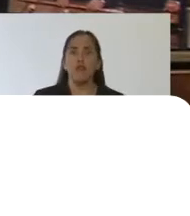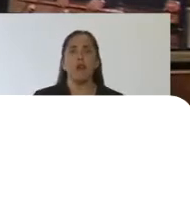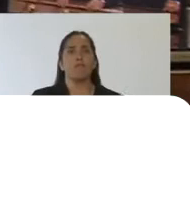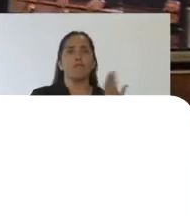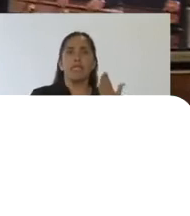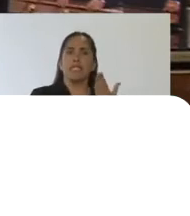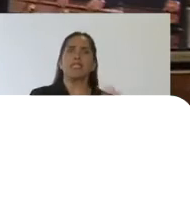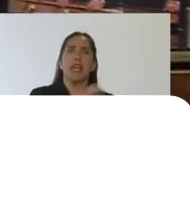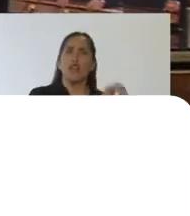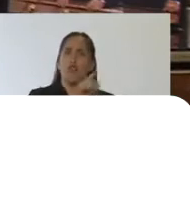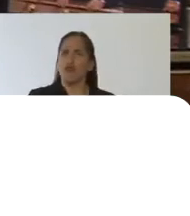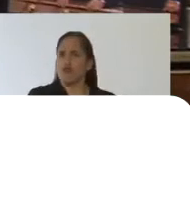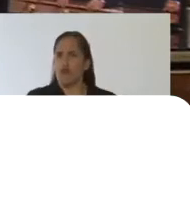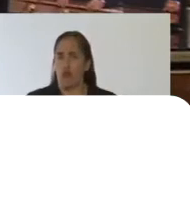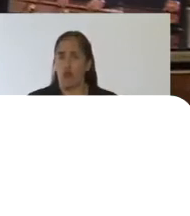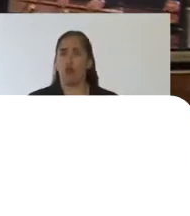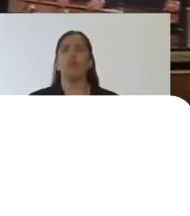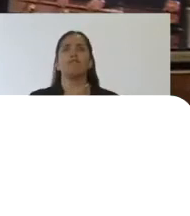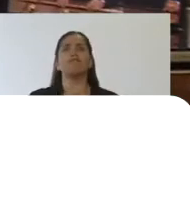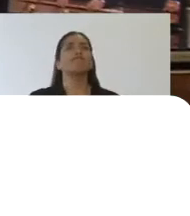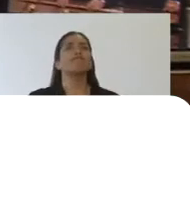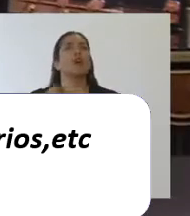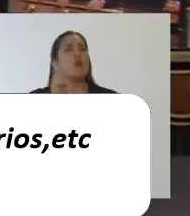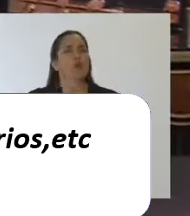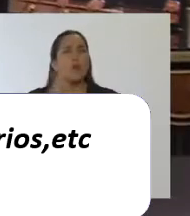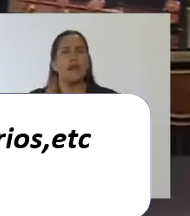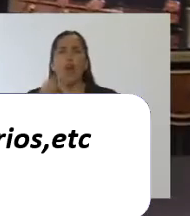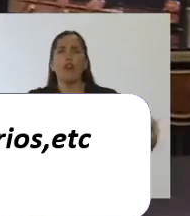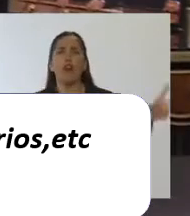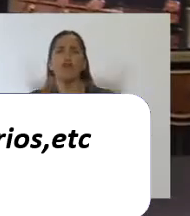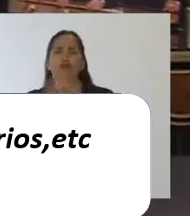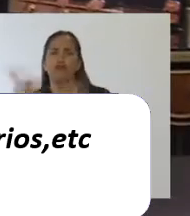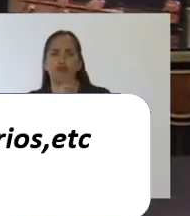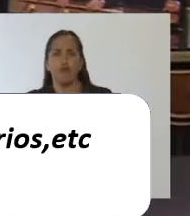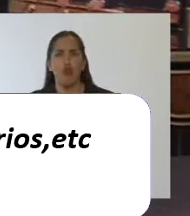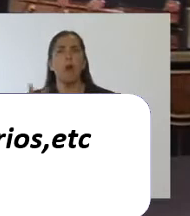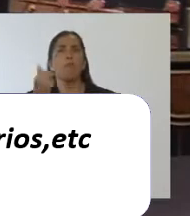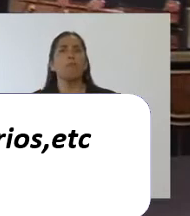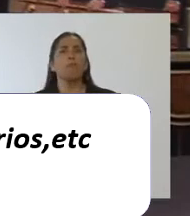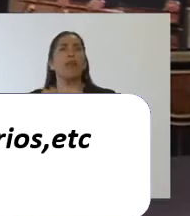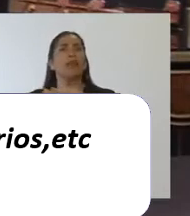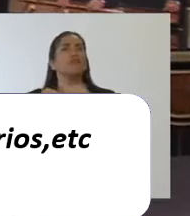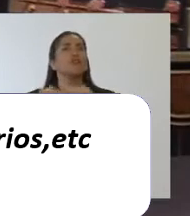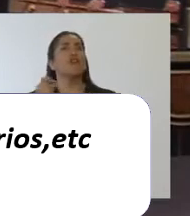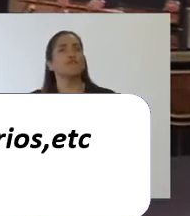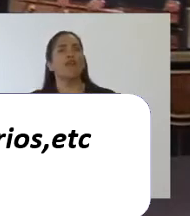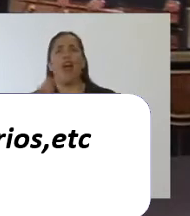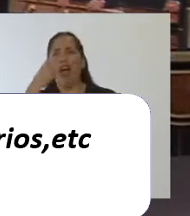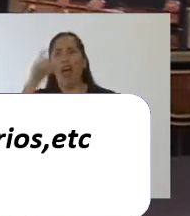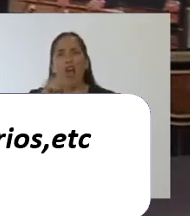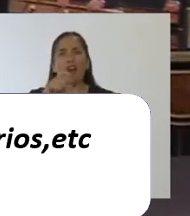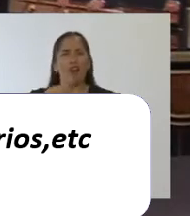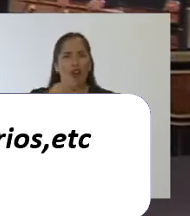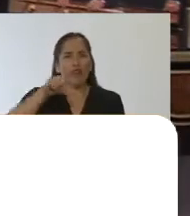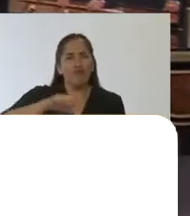ministerios, entre ellas evitar el desabastecimiento y fijar precios máximos para el alcohol en gel,